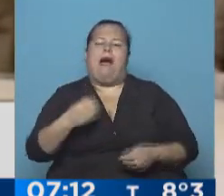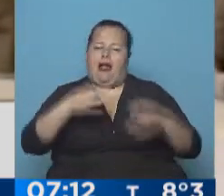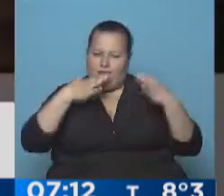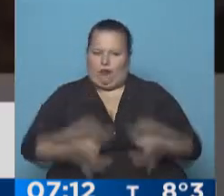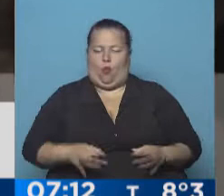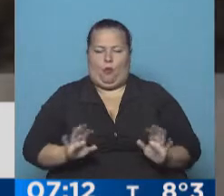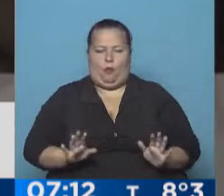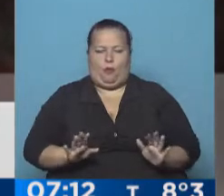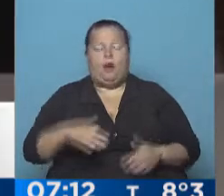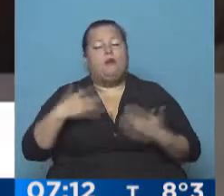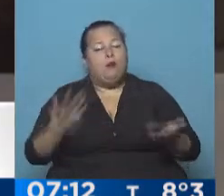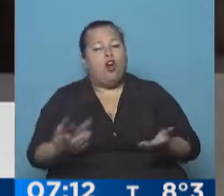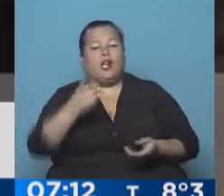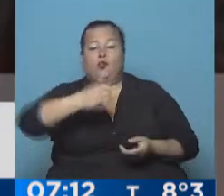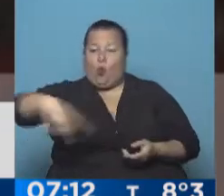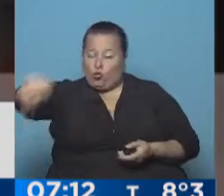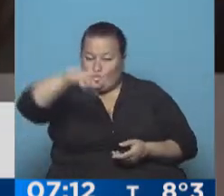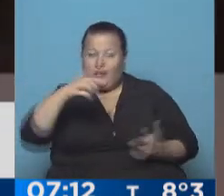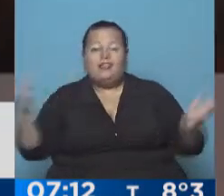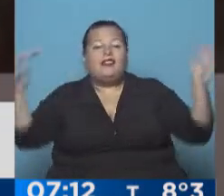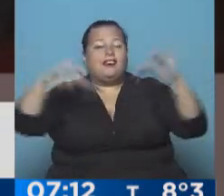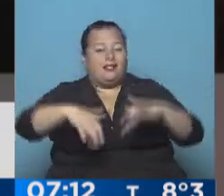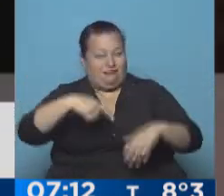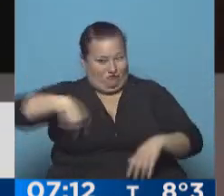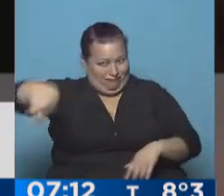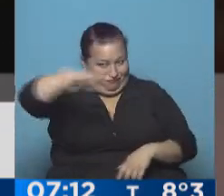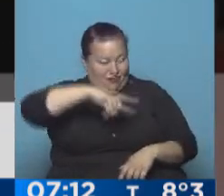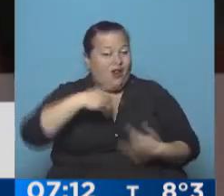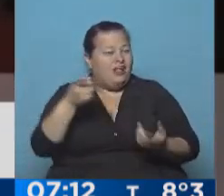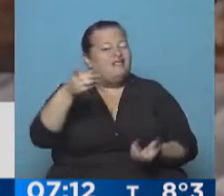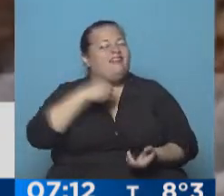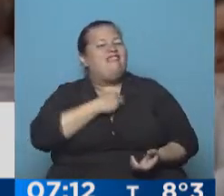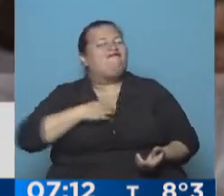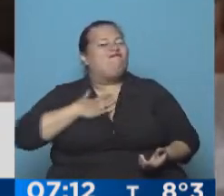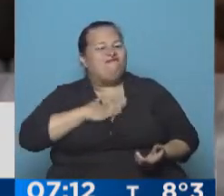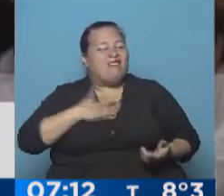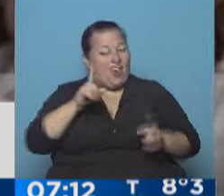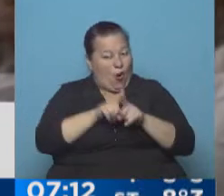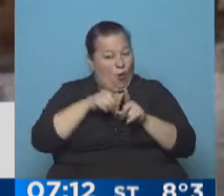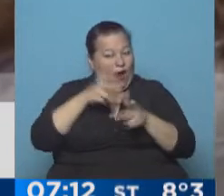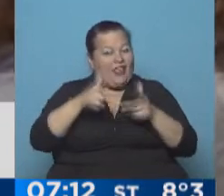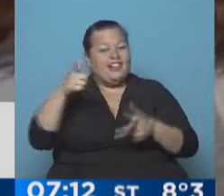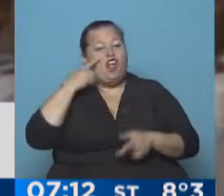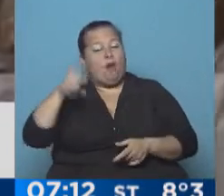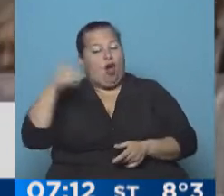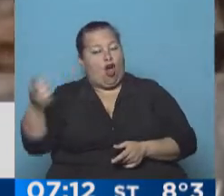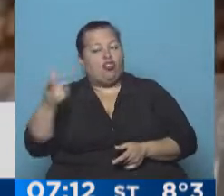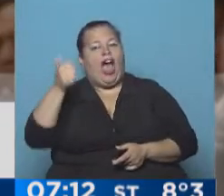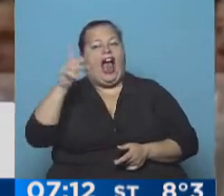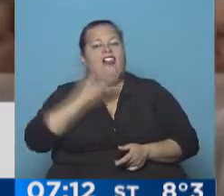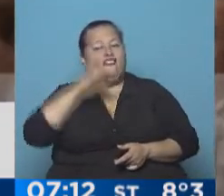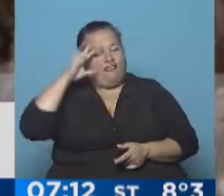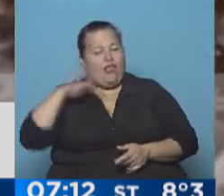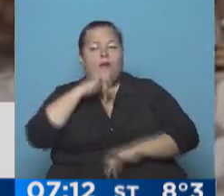hagamos. Por eso cada uno de ustedes vino hoy acá. Porque siente que, como decía también Alfredo, le queremos